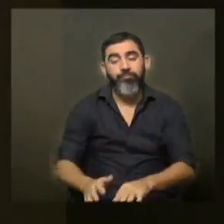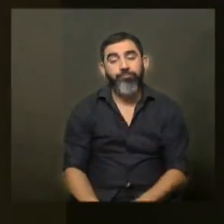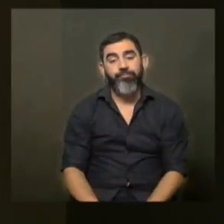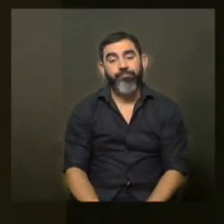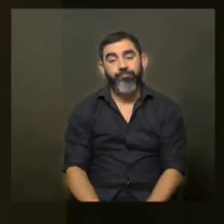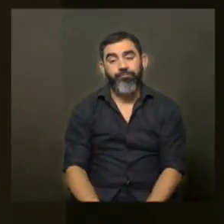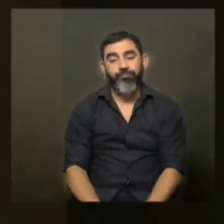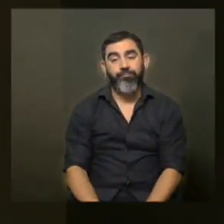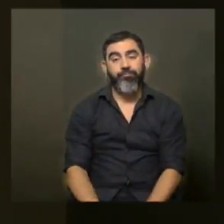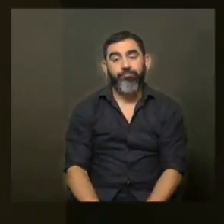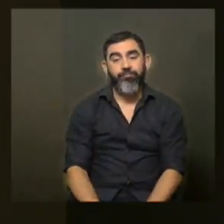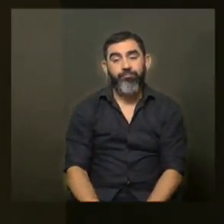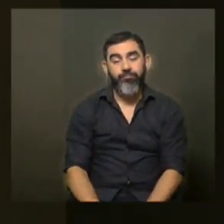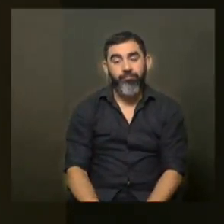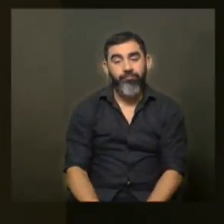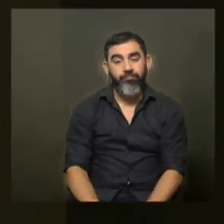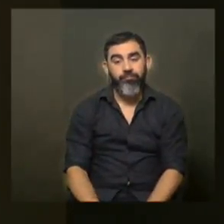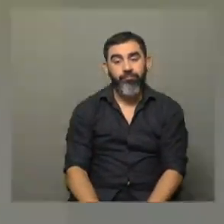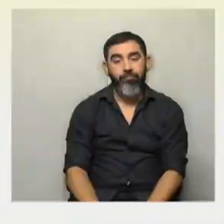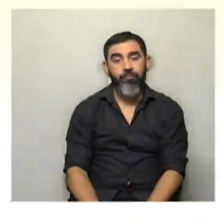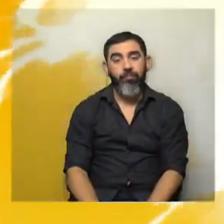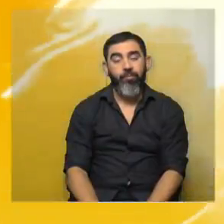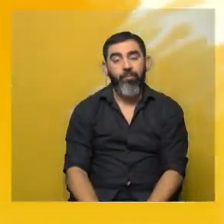premito sobre si lo recordamos o no al día siguiente.